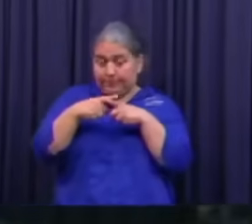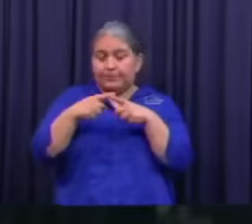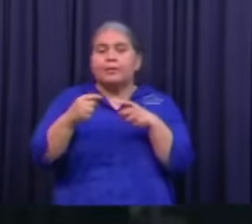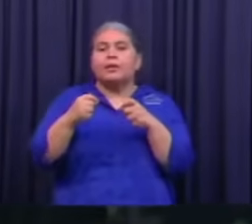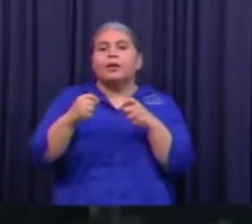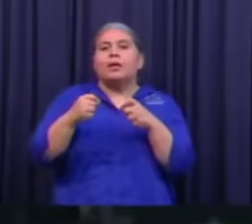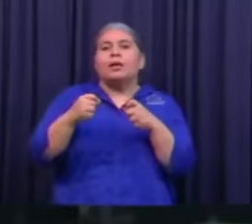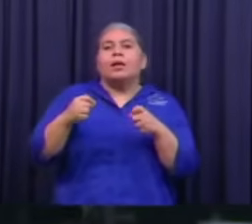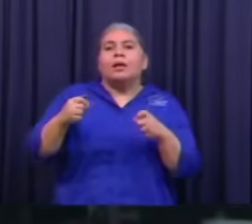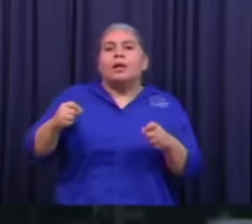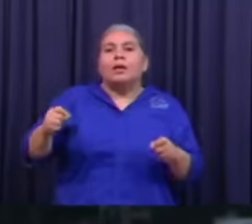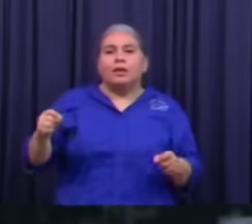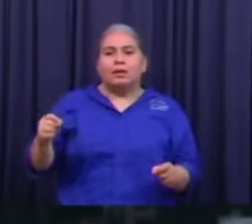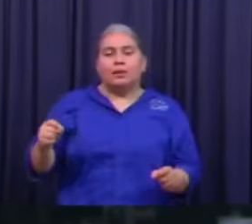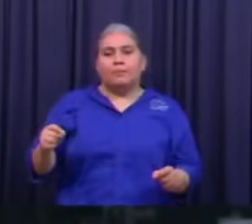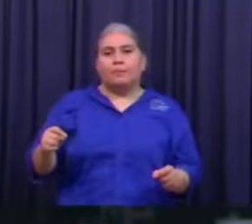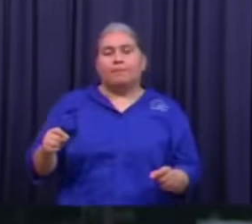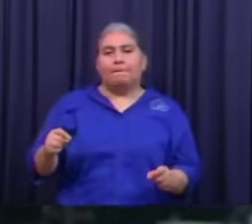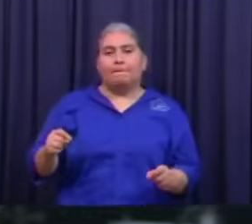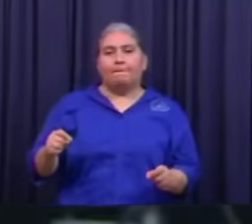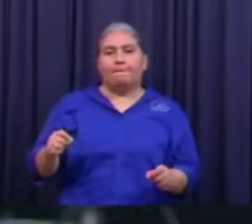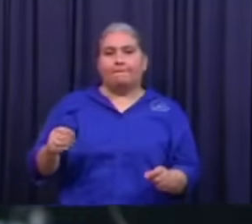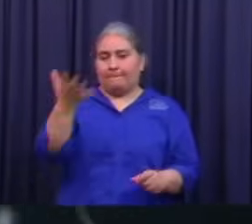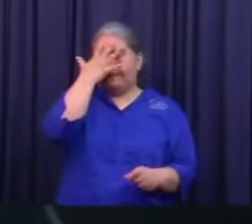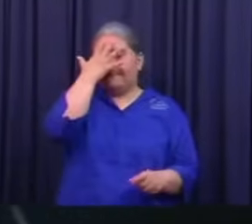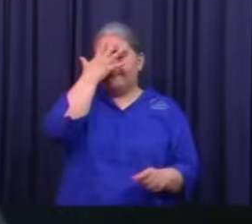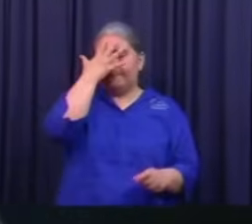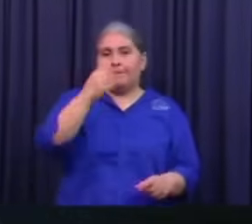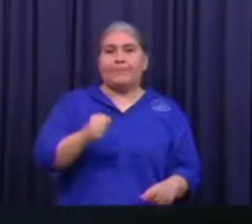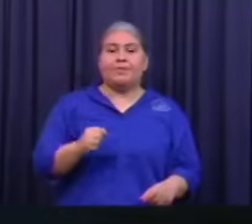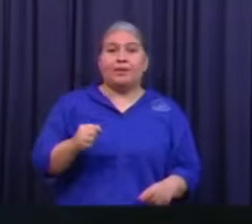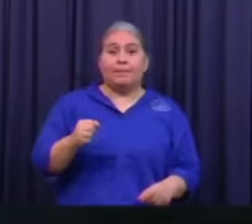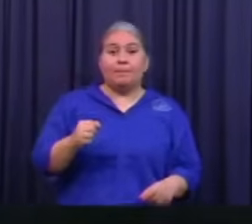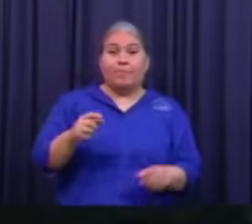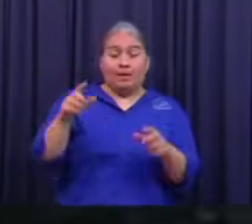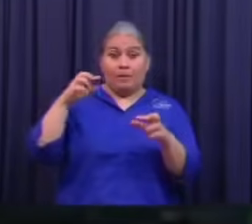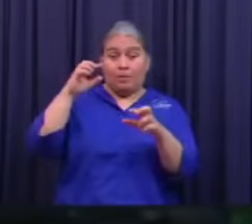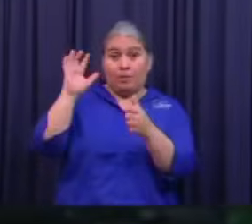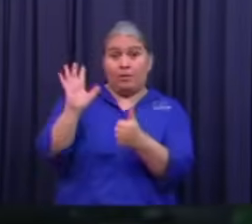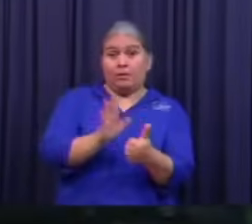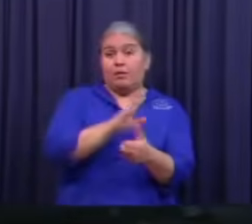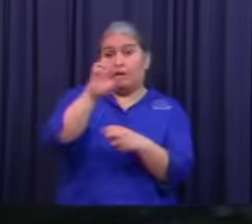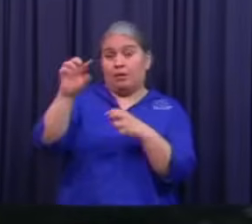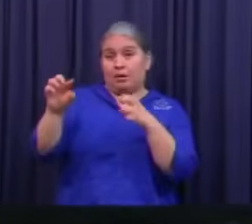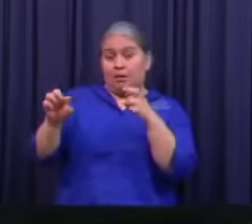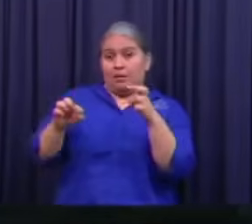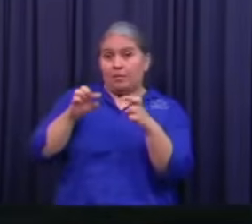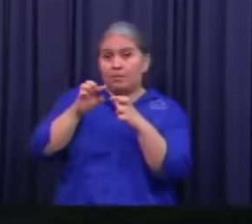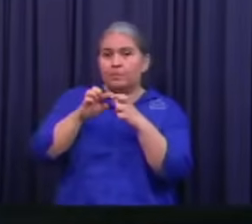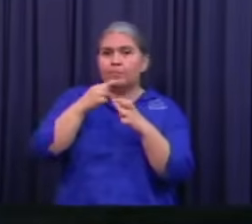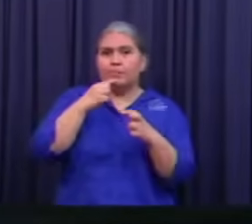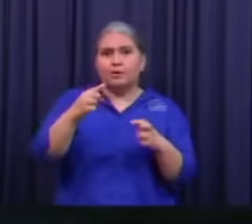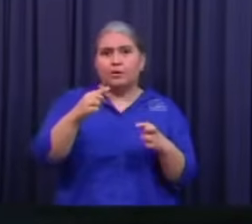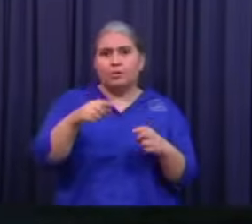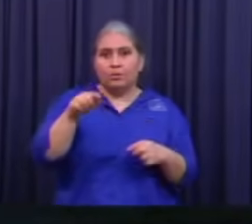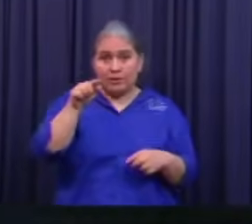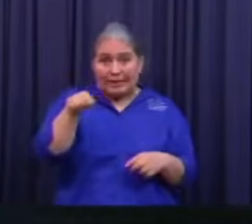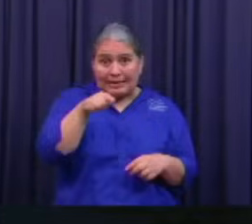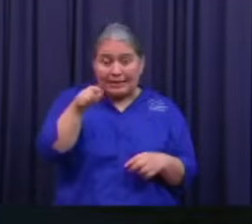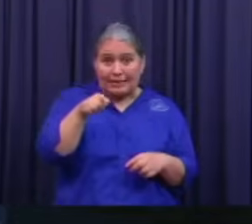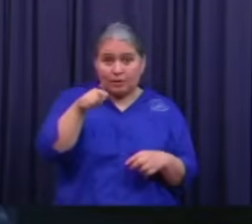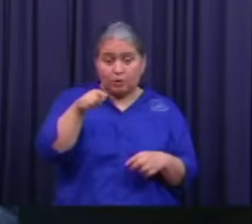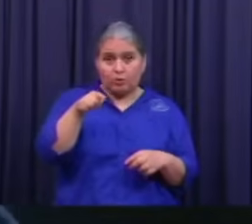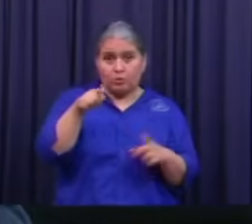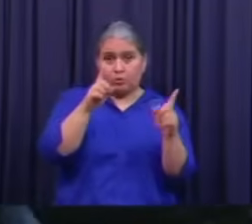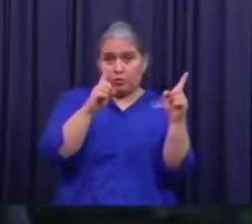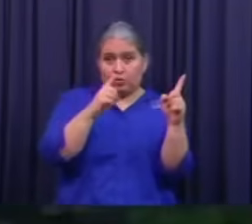y ustedes están enorgullece con la abundancia de dones que tienen y no le han puesto un